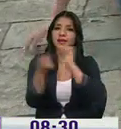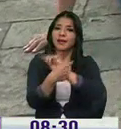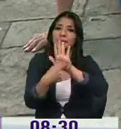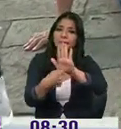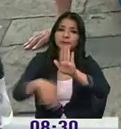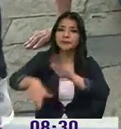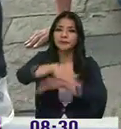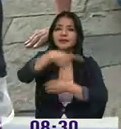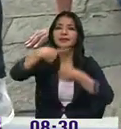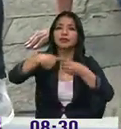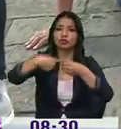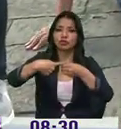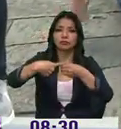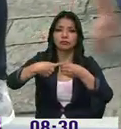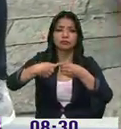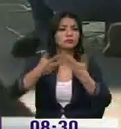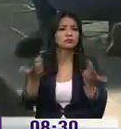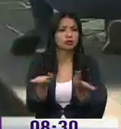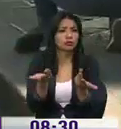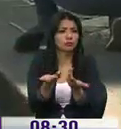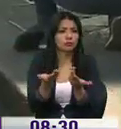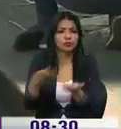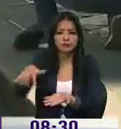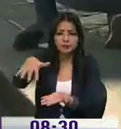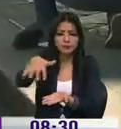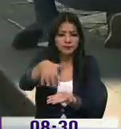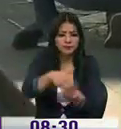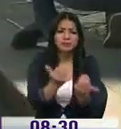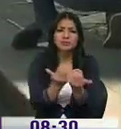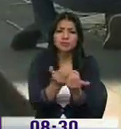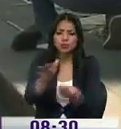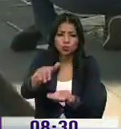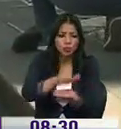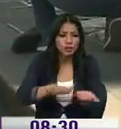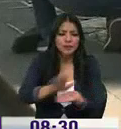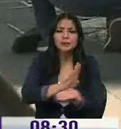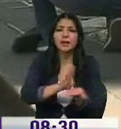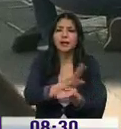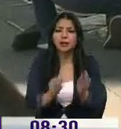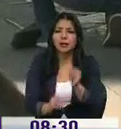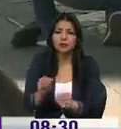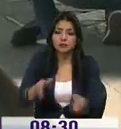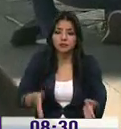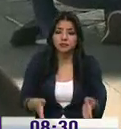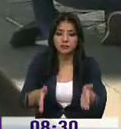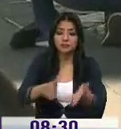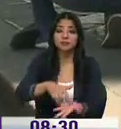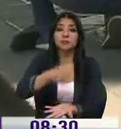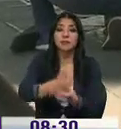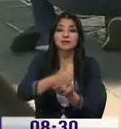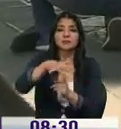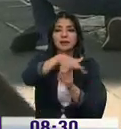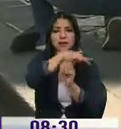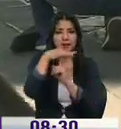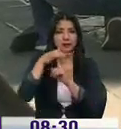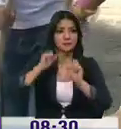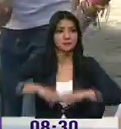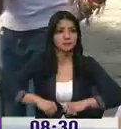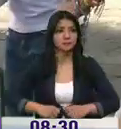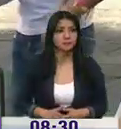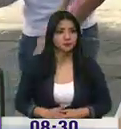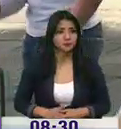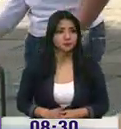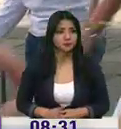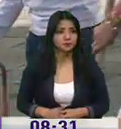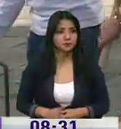respecto a la generación y disposición de residuos sólidos en los barrios, calles, plazas y parques de la ciudad. Motivar